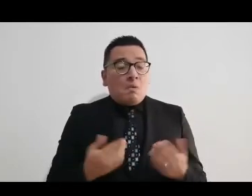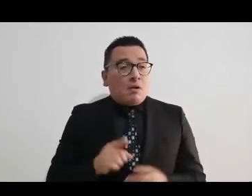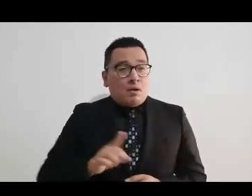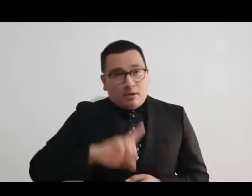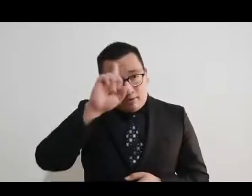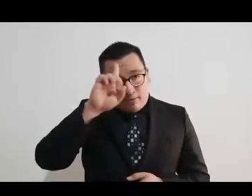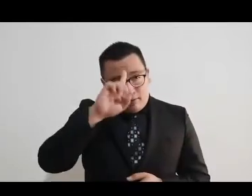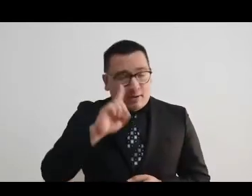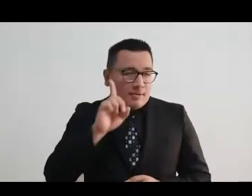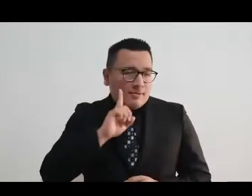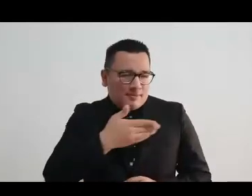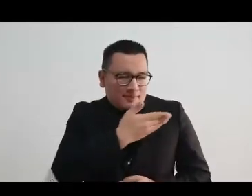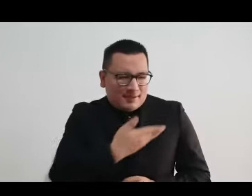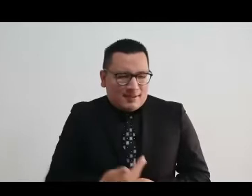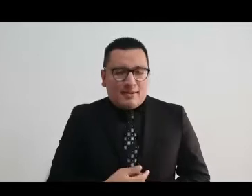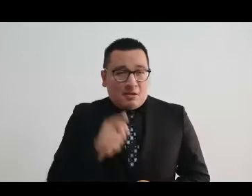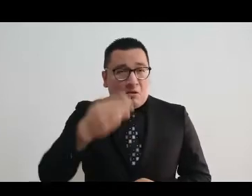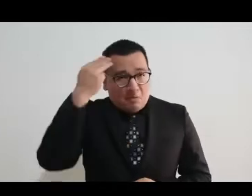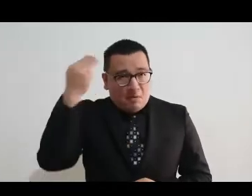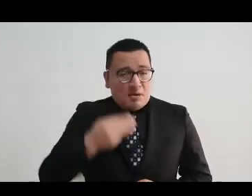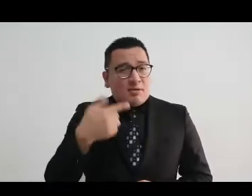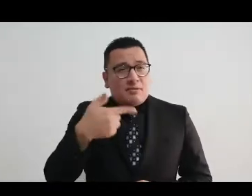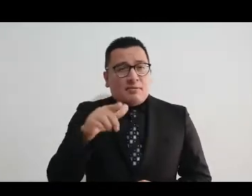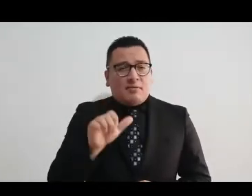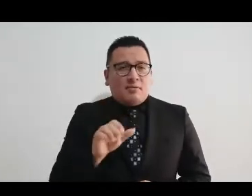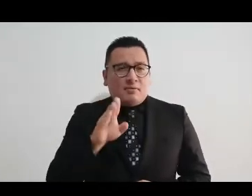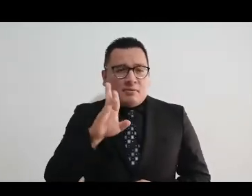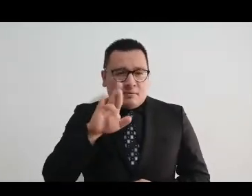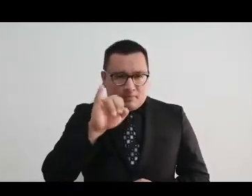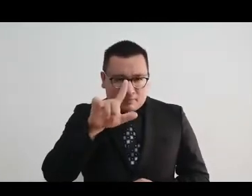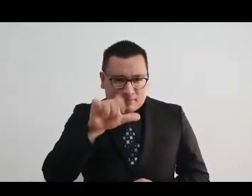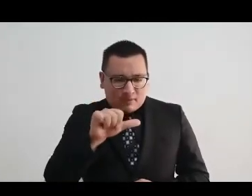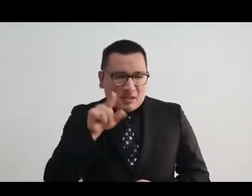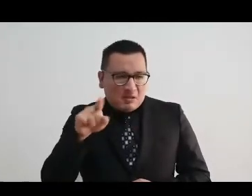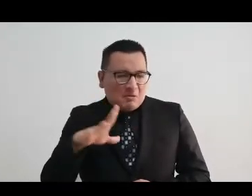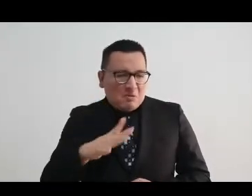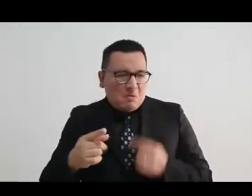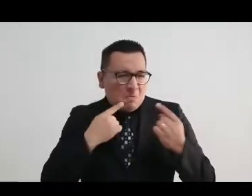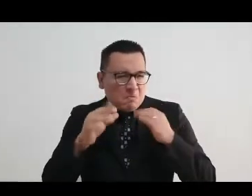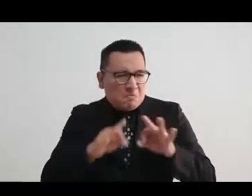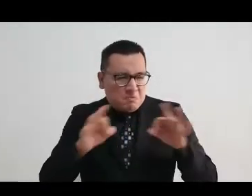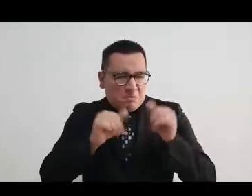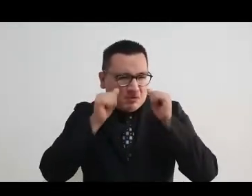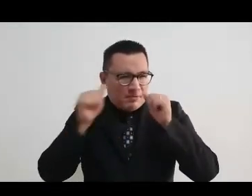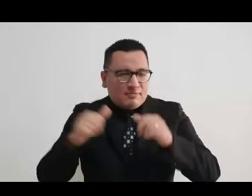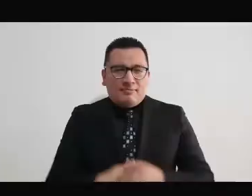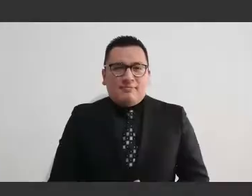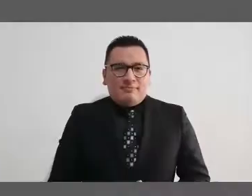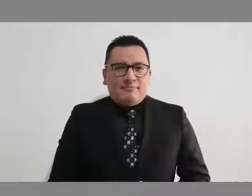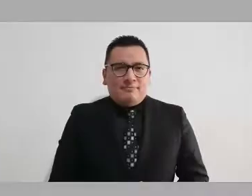ocasión, la consejera presidenta, la maestra Gabriela María de León Farías, nos presenta una interesante charla. Vamos con usted,